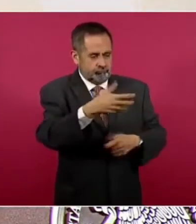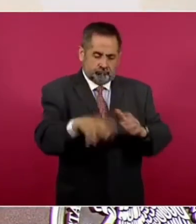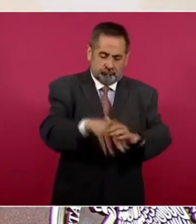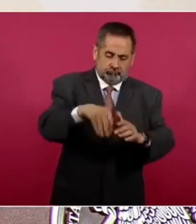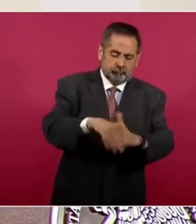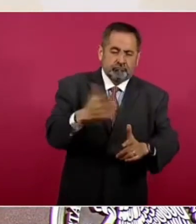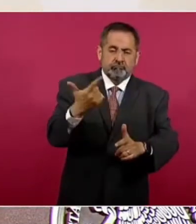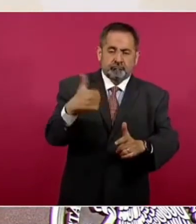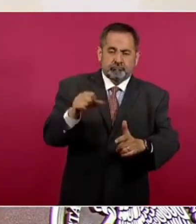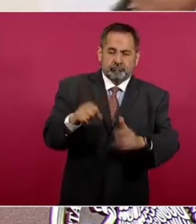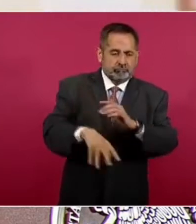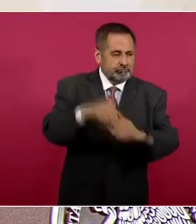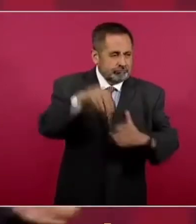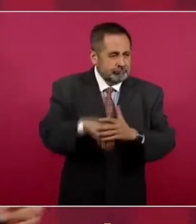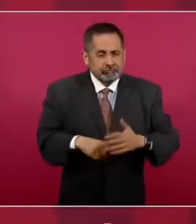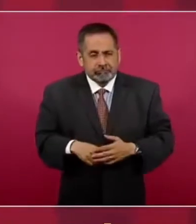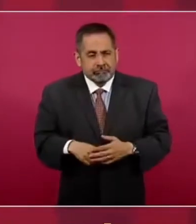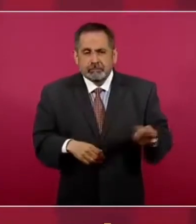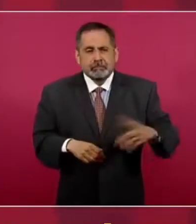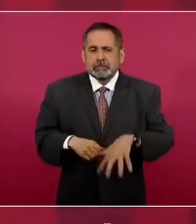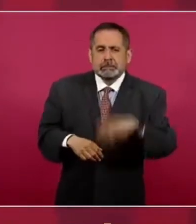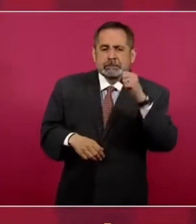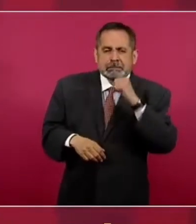cuenca de Burgos. No sacaron gas